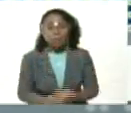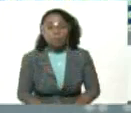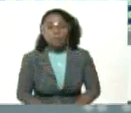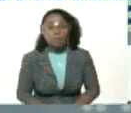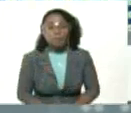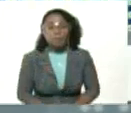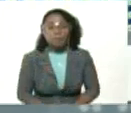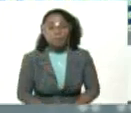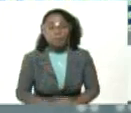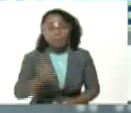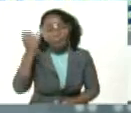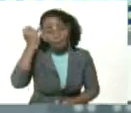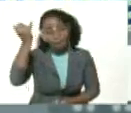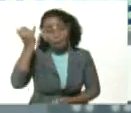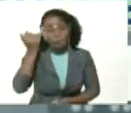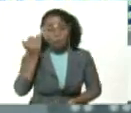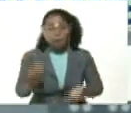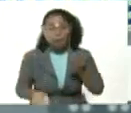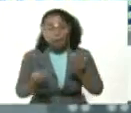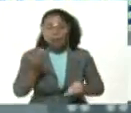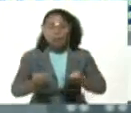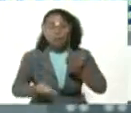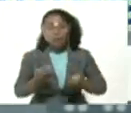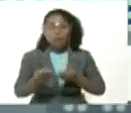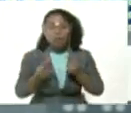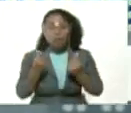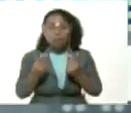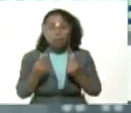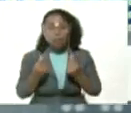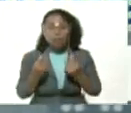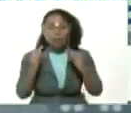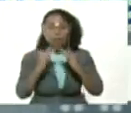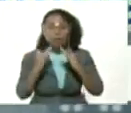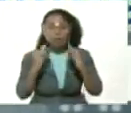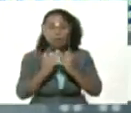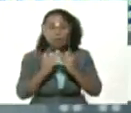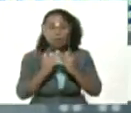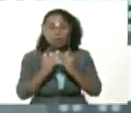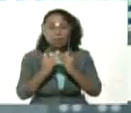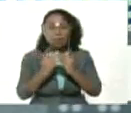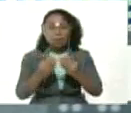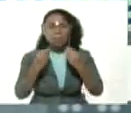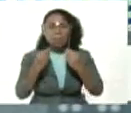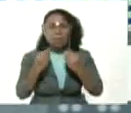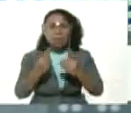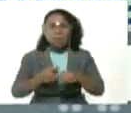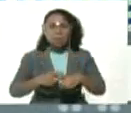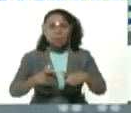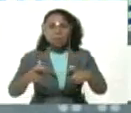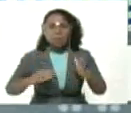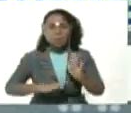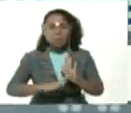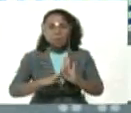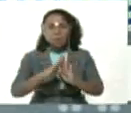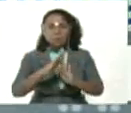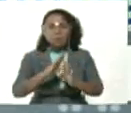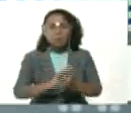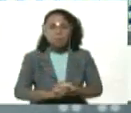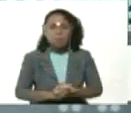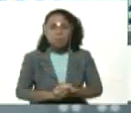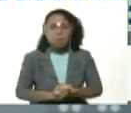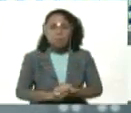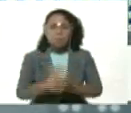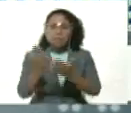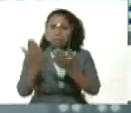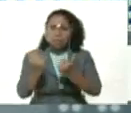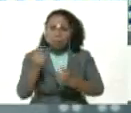y dándole estabilidad económica al hogar para el crecimiento. Dame